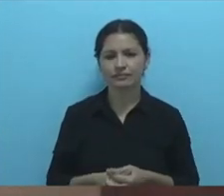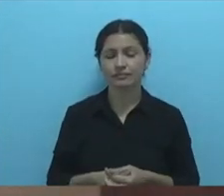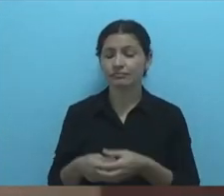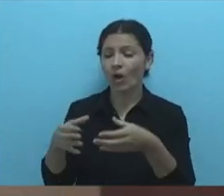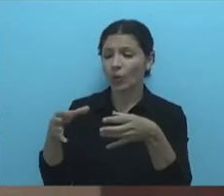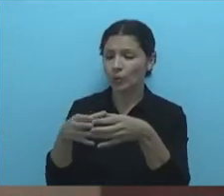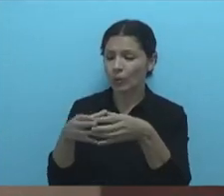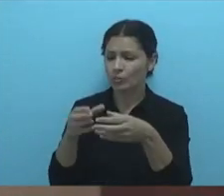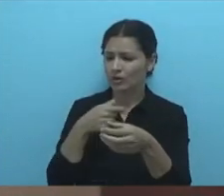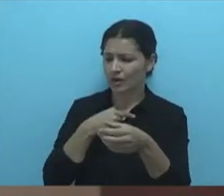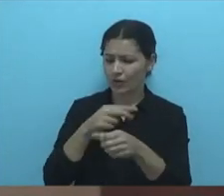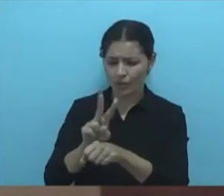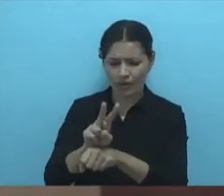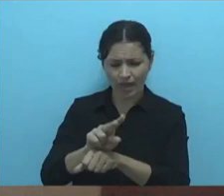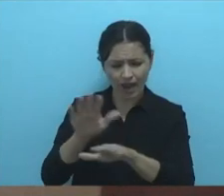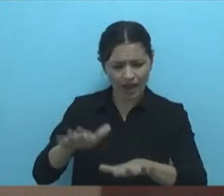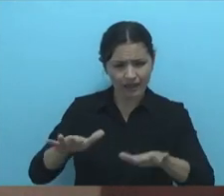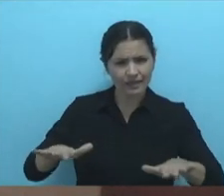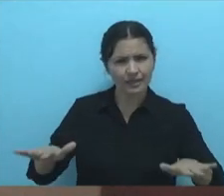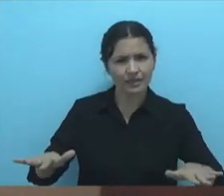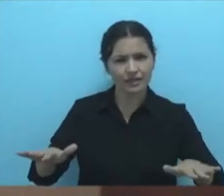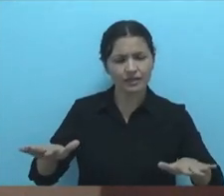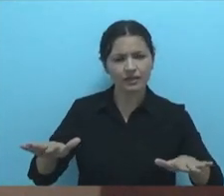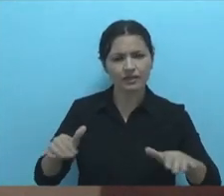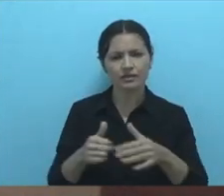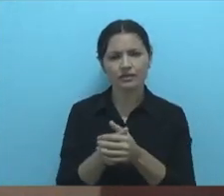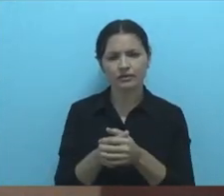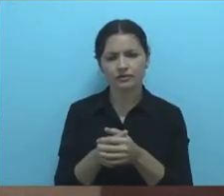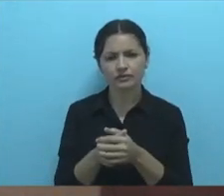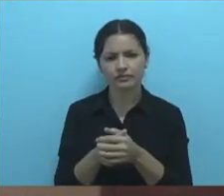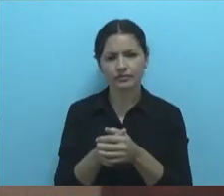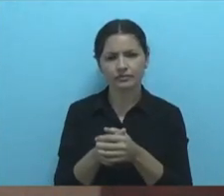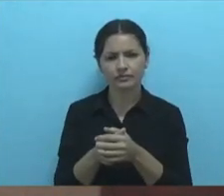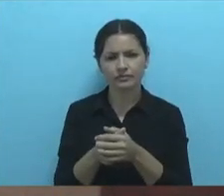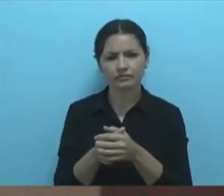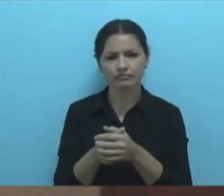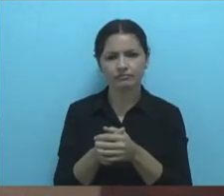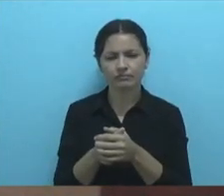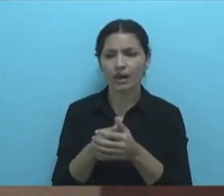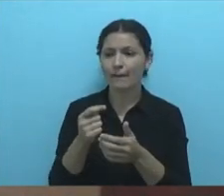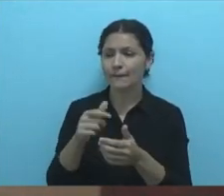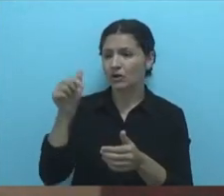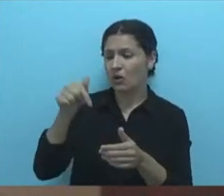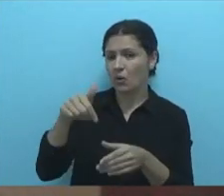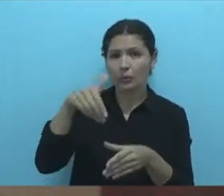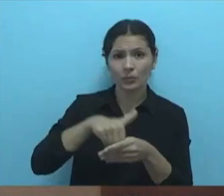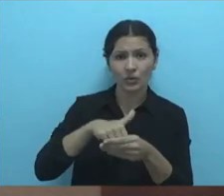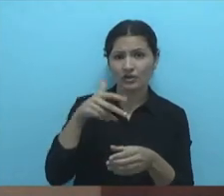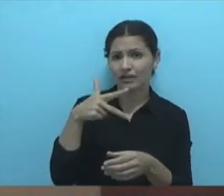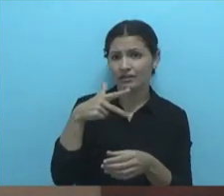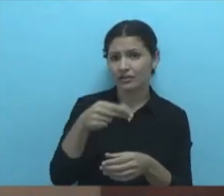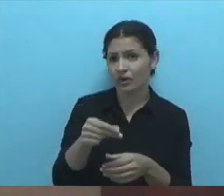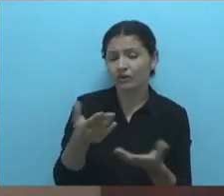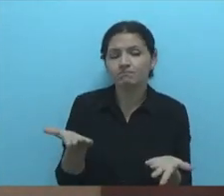de los niños y de las infancias y que son reiterativos en ese tema hoy no acompaña en este proyecto